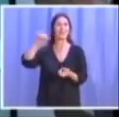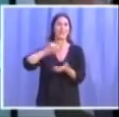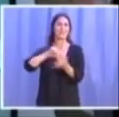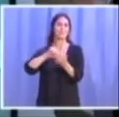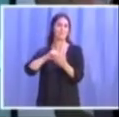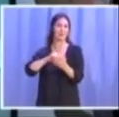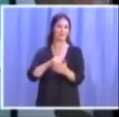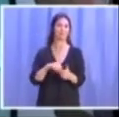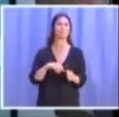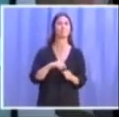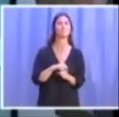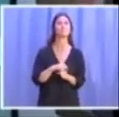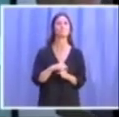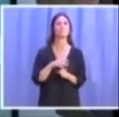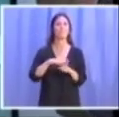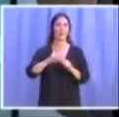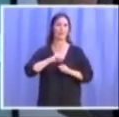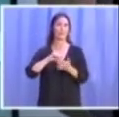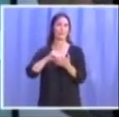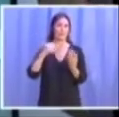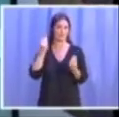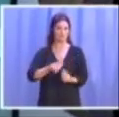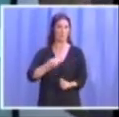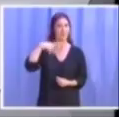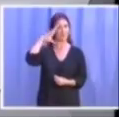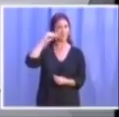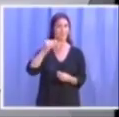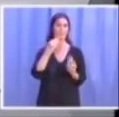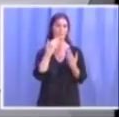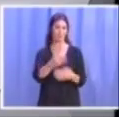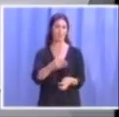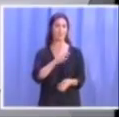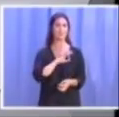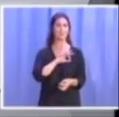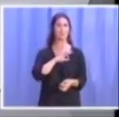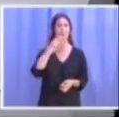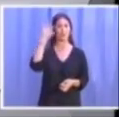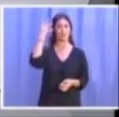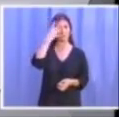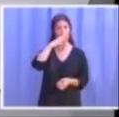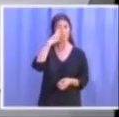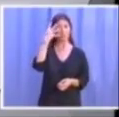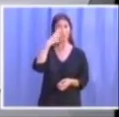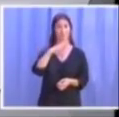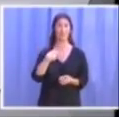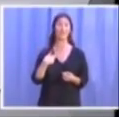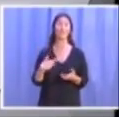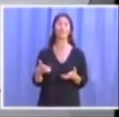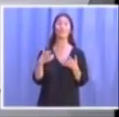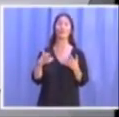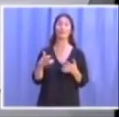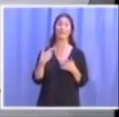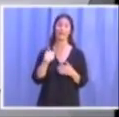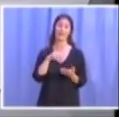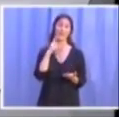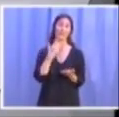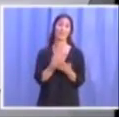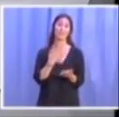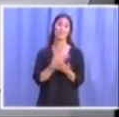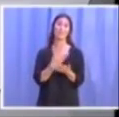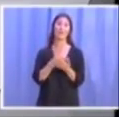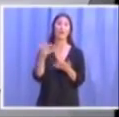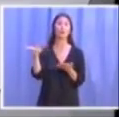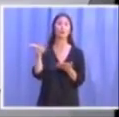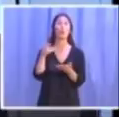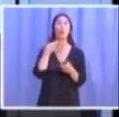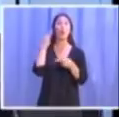realmente inteligente. Gracias, señor Salvador. Señor Cuenca. Muchas gracias. No, señor Salvador, la ventaja es que nosotros hemos demostrado, toda la